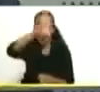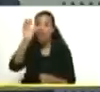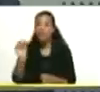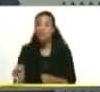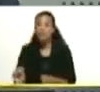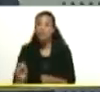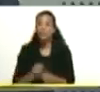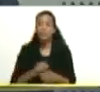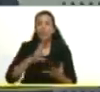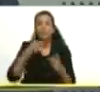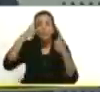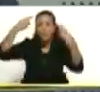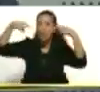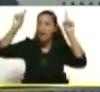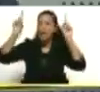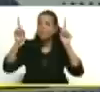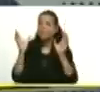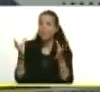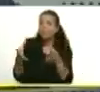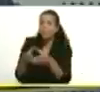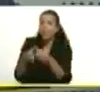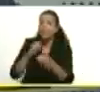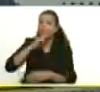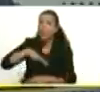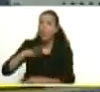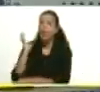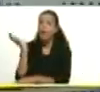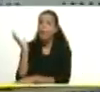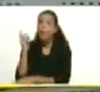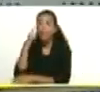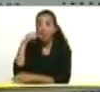la realización de esa poderosa histórica cumbre.